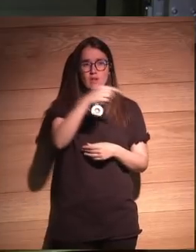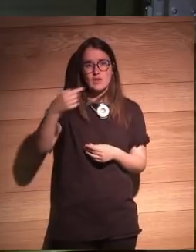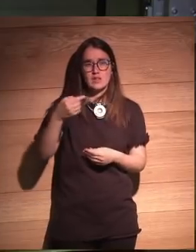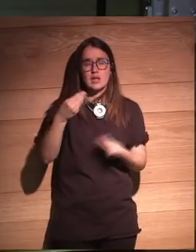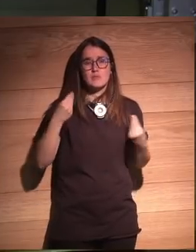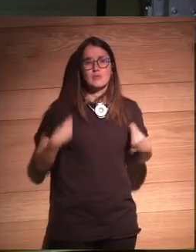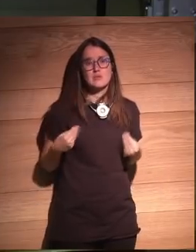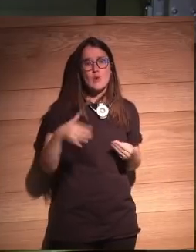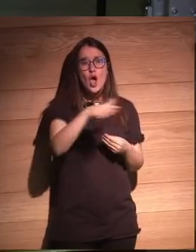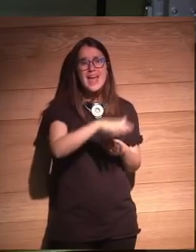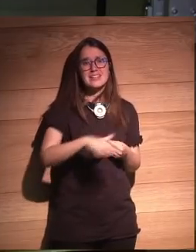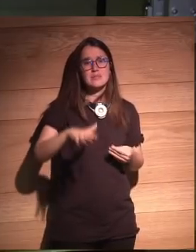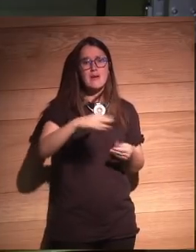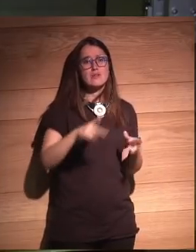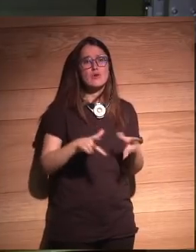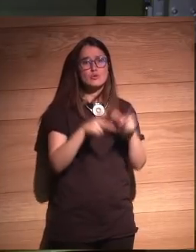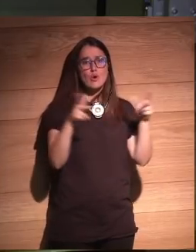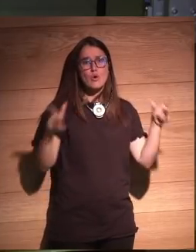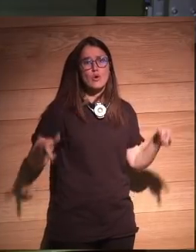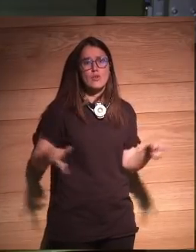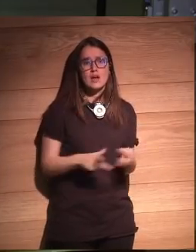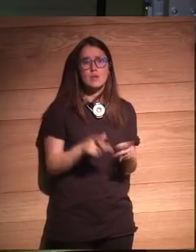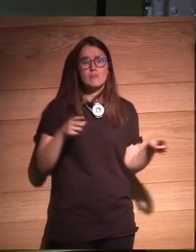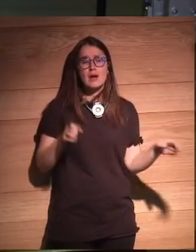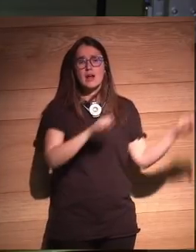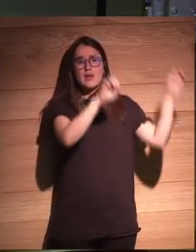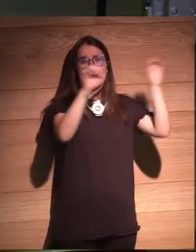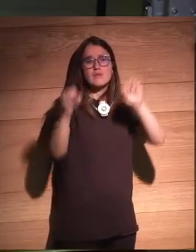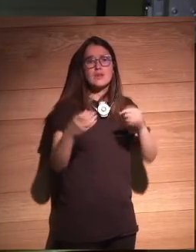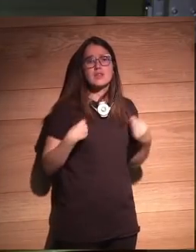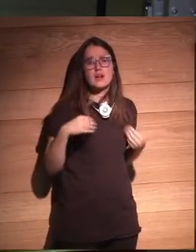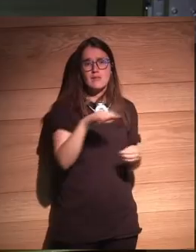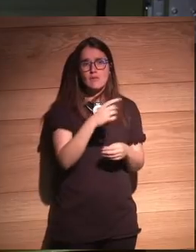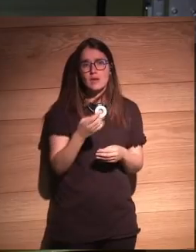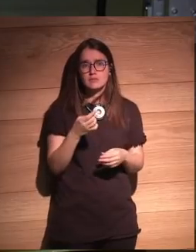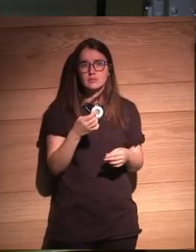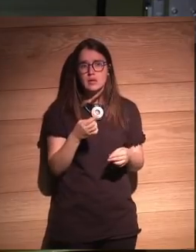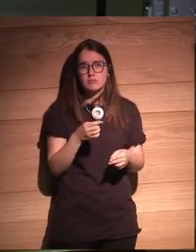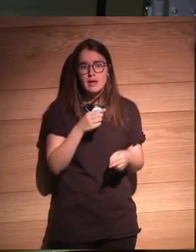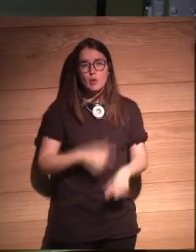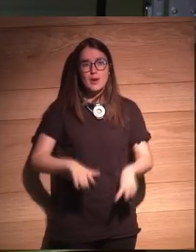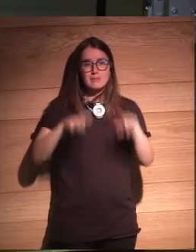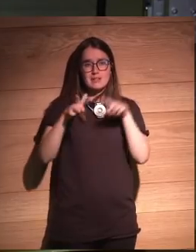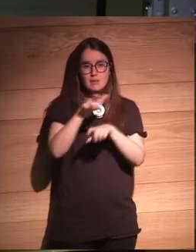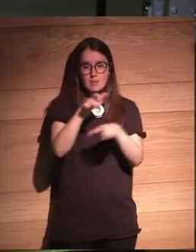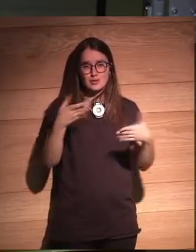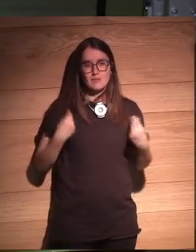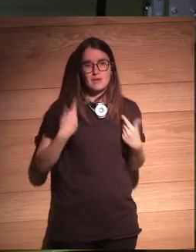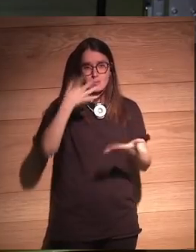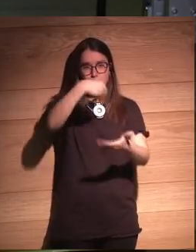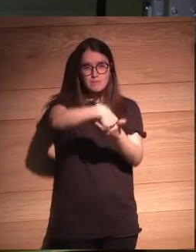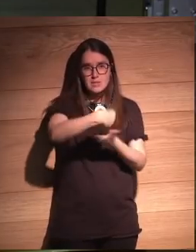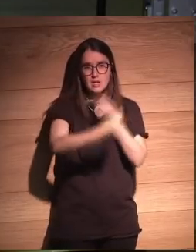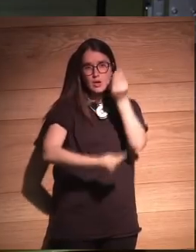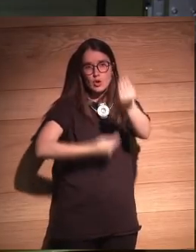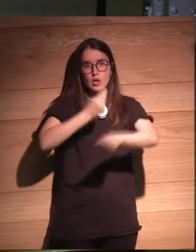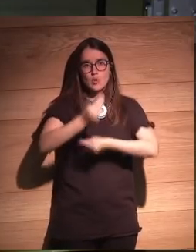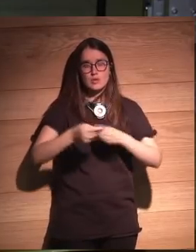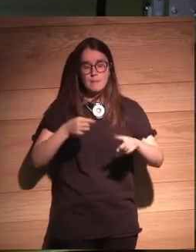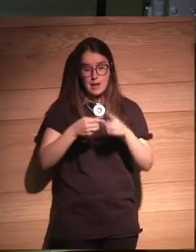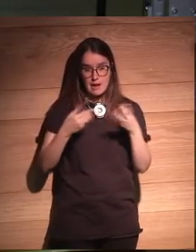como espacio social, para defender la vivienda en nombre de los que habitan esas viviendas, las personas que la utilizan